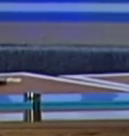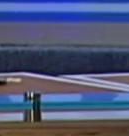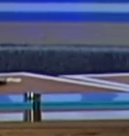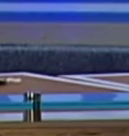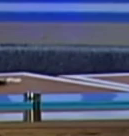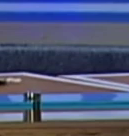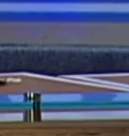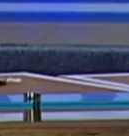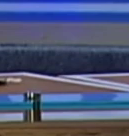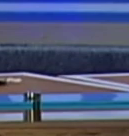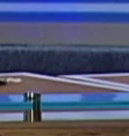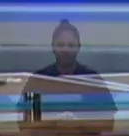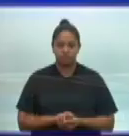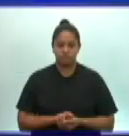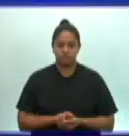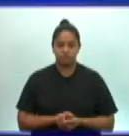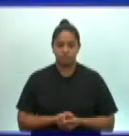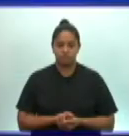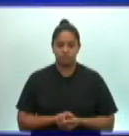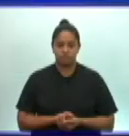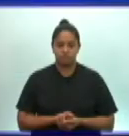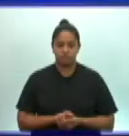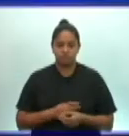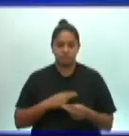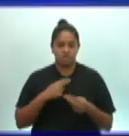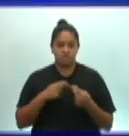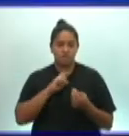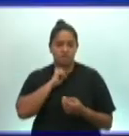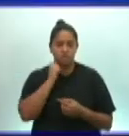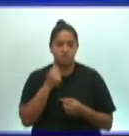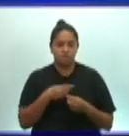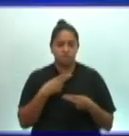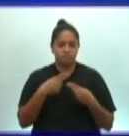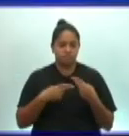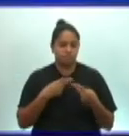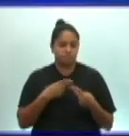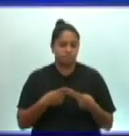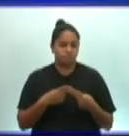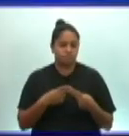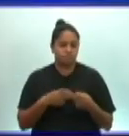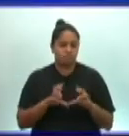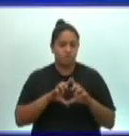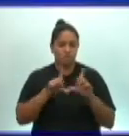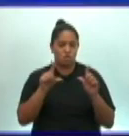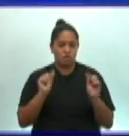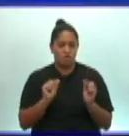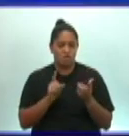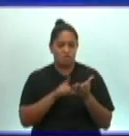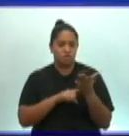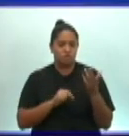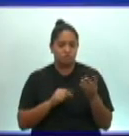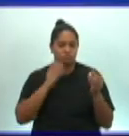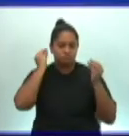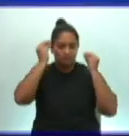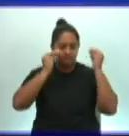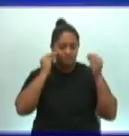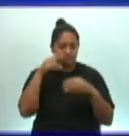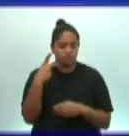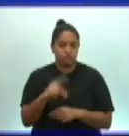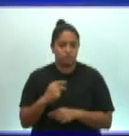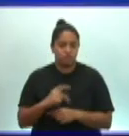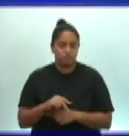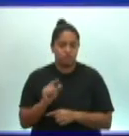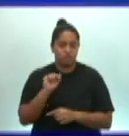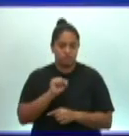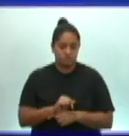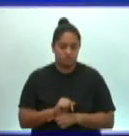ustedes en el análisis de los ejemplos resueltos, trabajar también con campos electromagnéticos, analizar los ejercicios referentes a